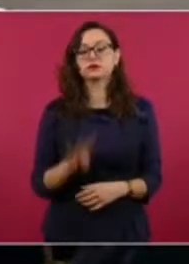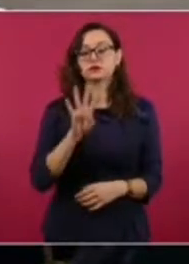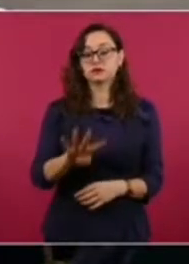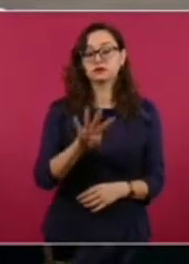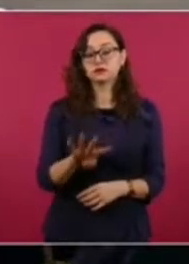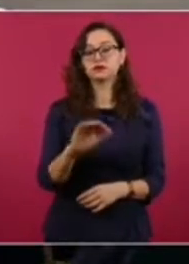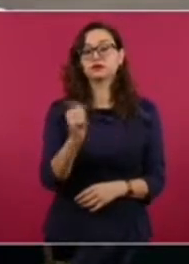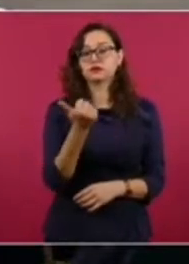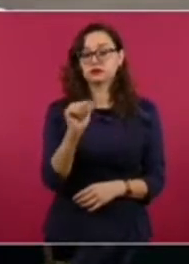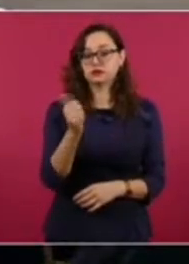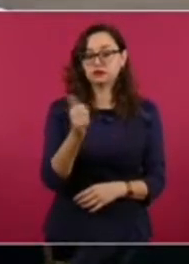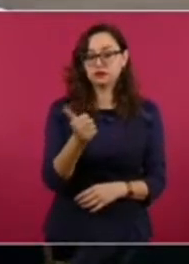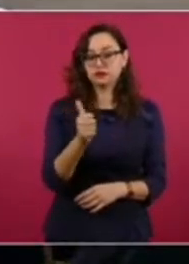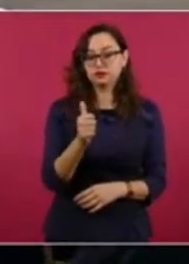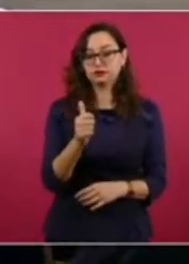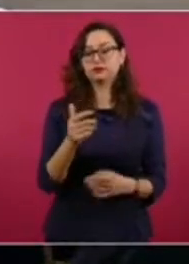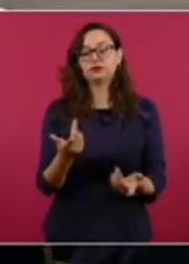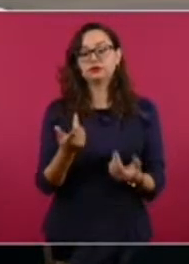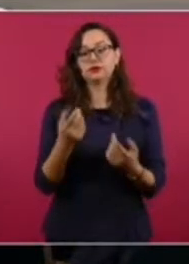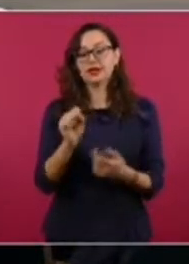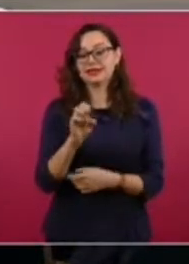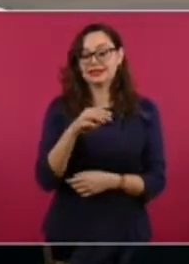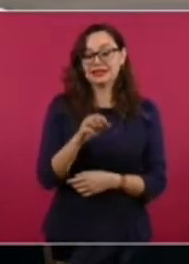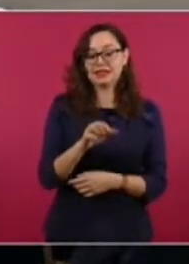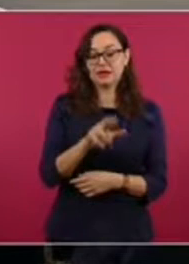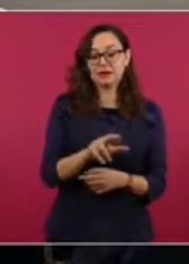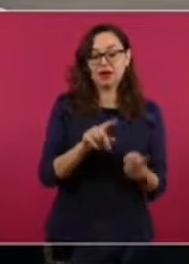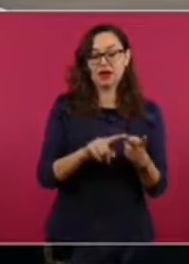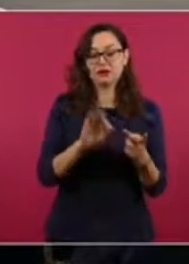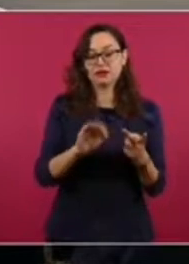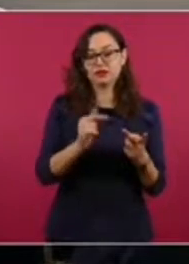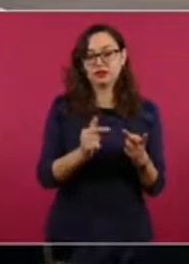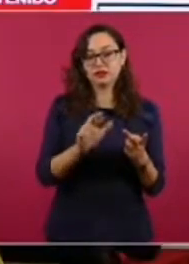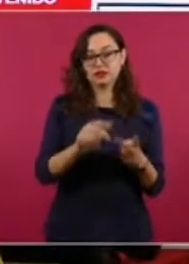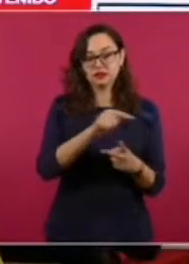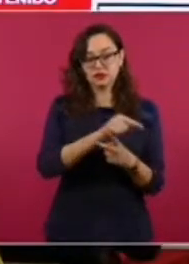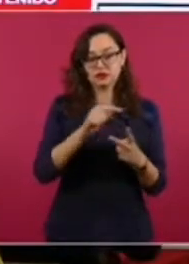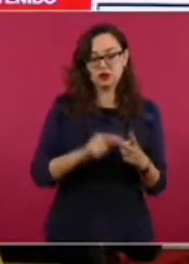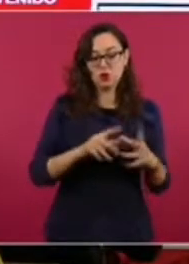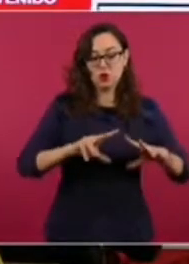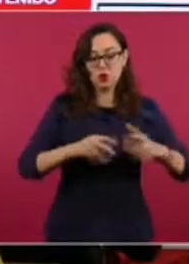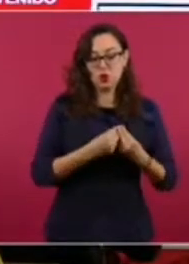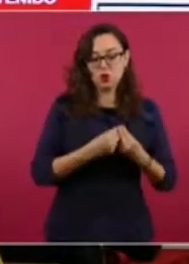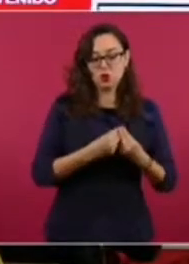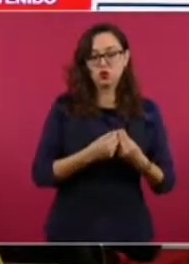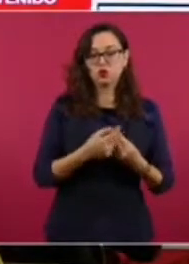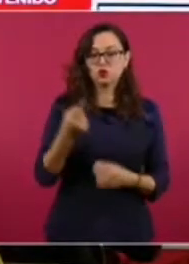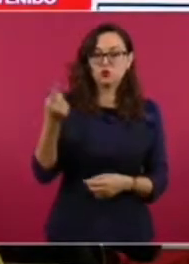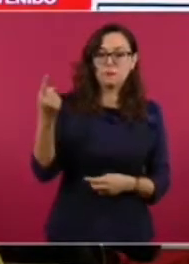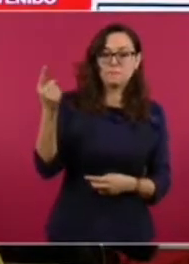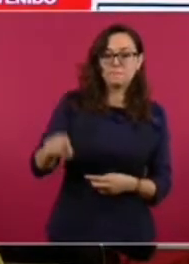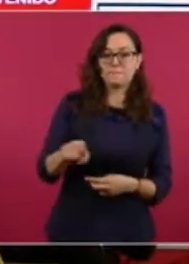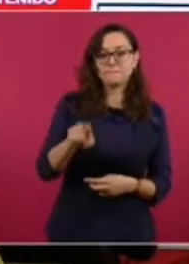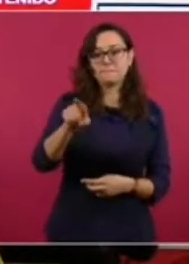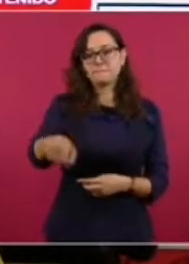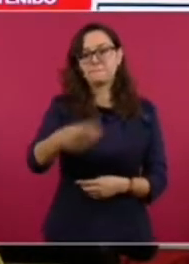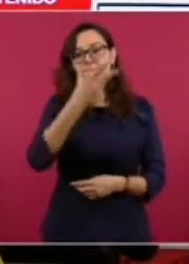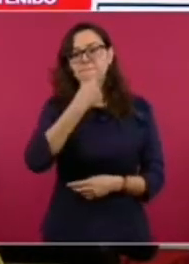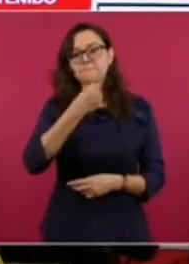el 19 de agosto elementos de la secretaría de la marina y la fiscalía general de la república en cumplimiento de una orden de